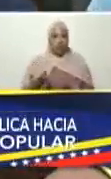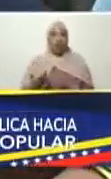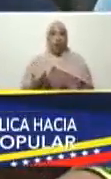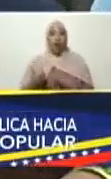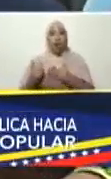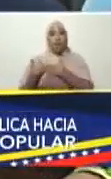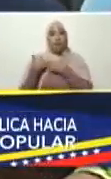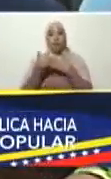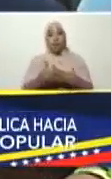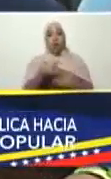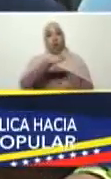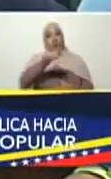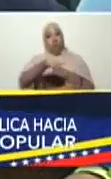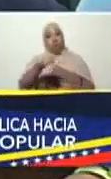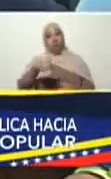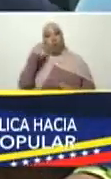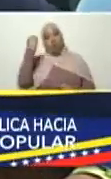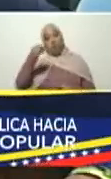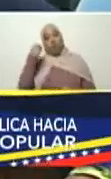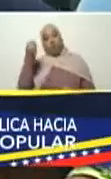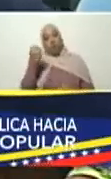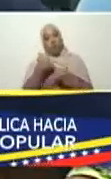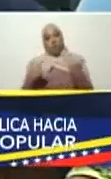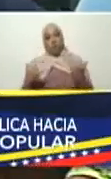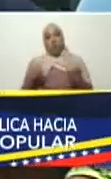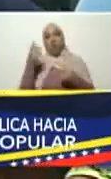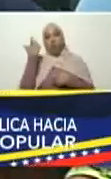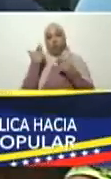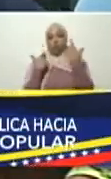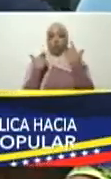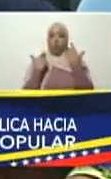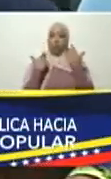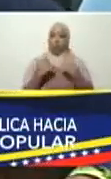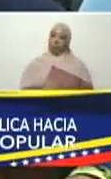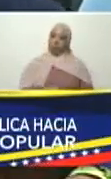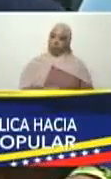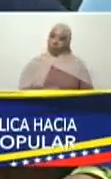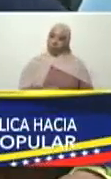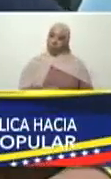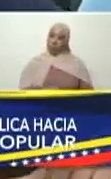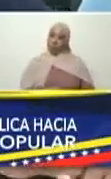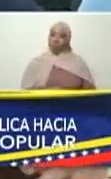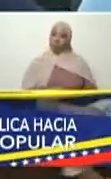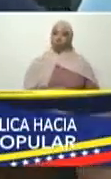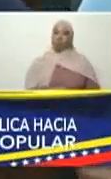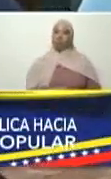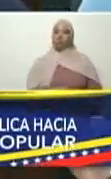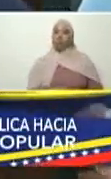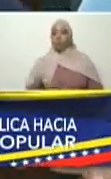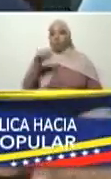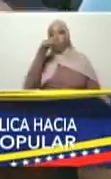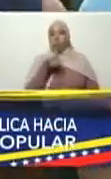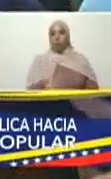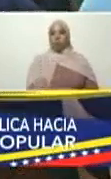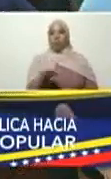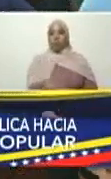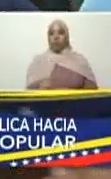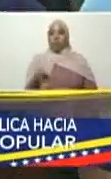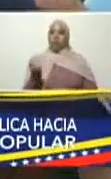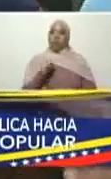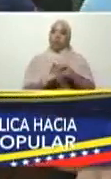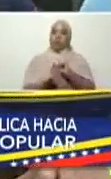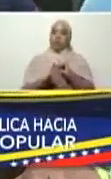olvide este pensamiento y esta creación de Hugo Chávez en el territorio, y que se entienda pues que la comuna no es cualquier cosa, sino es la construcción